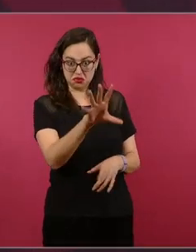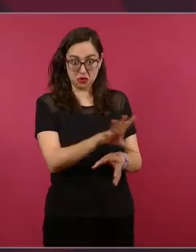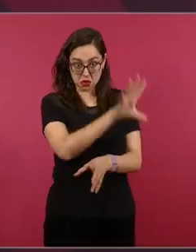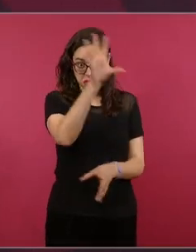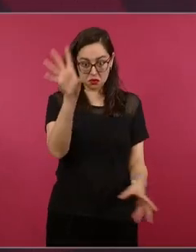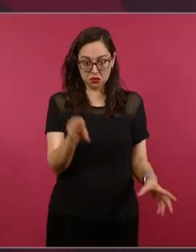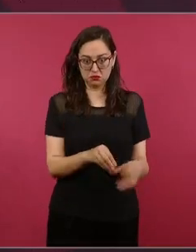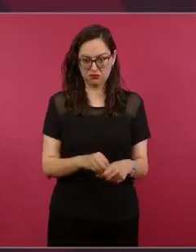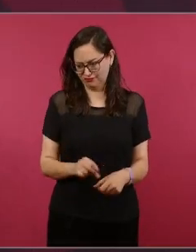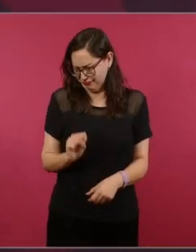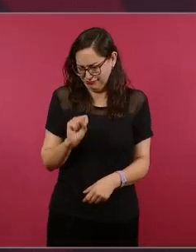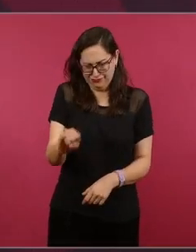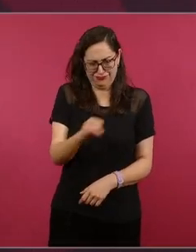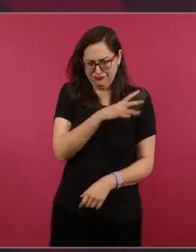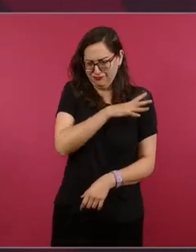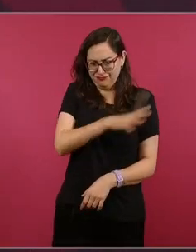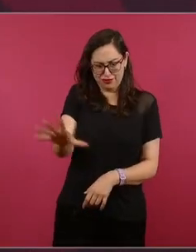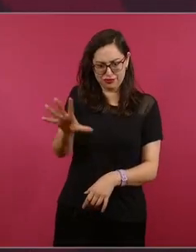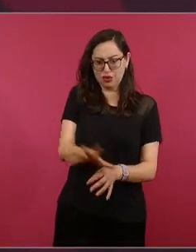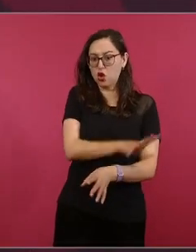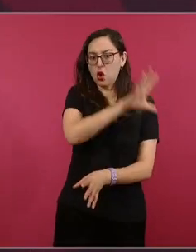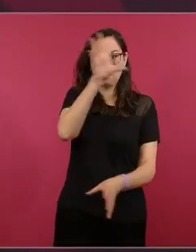todos.